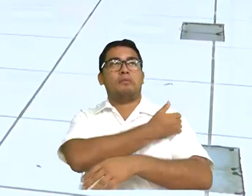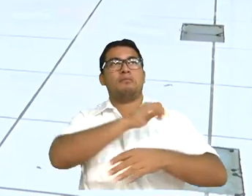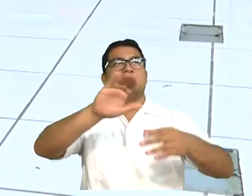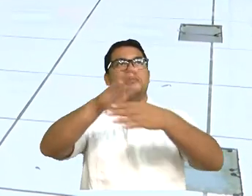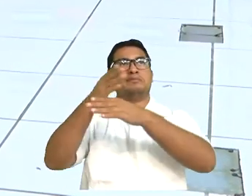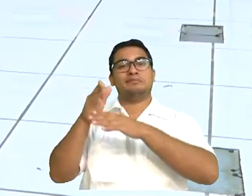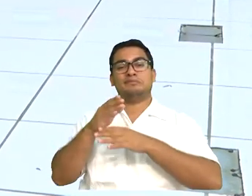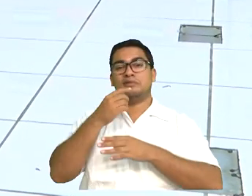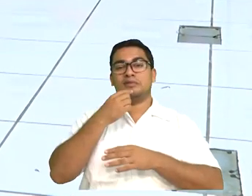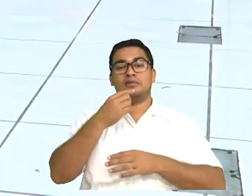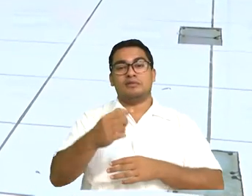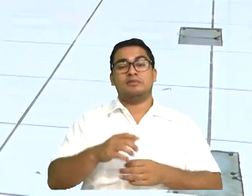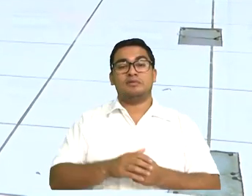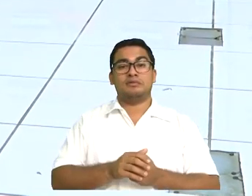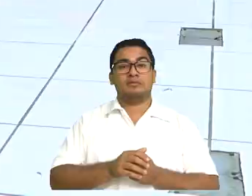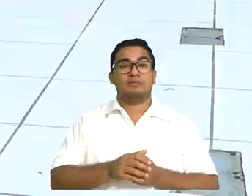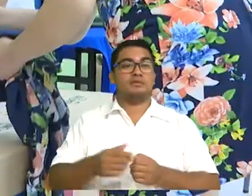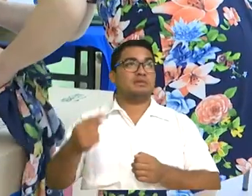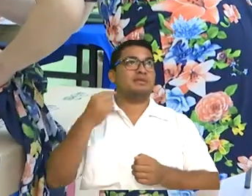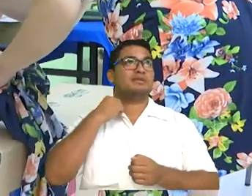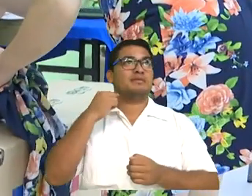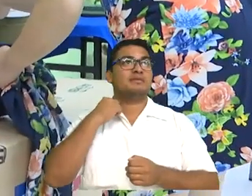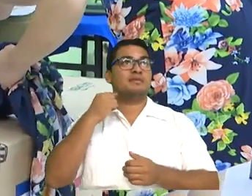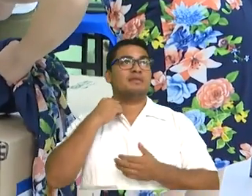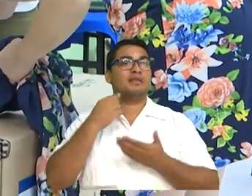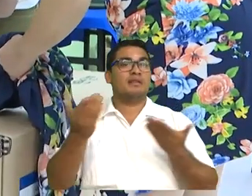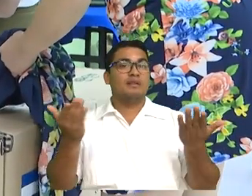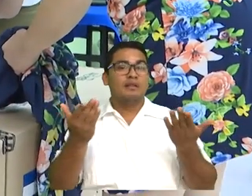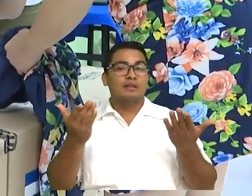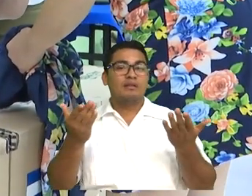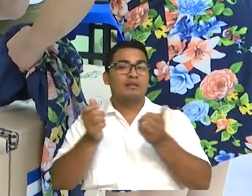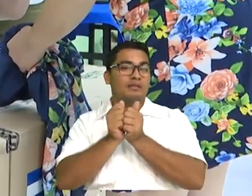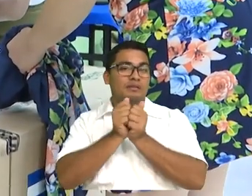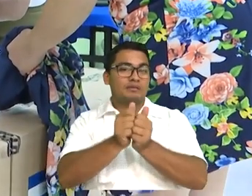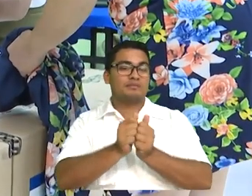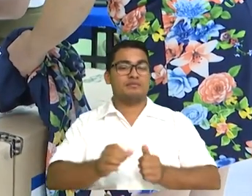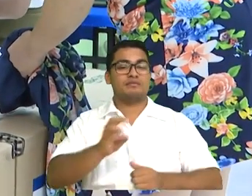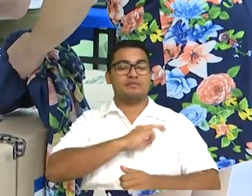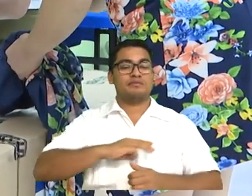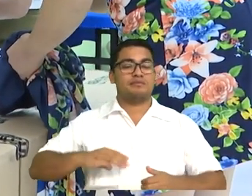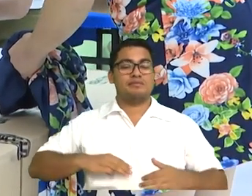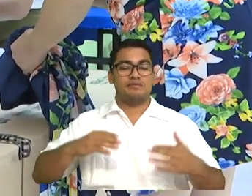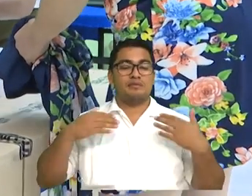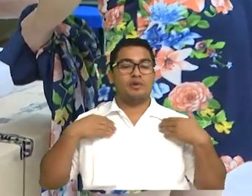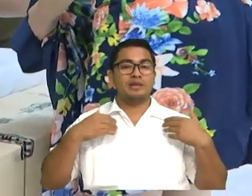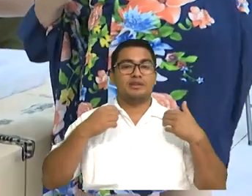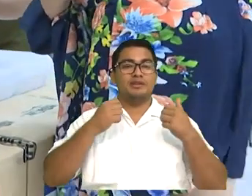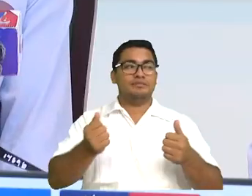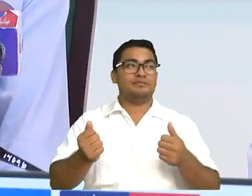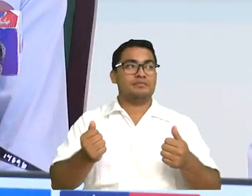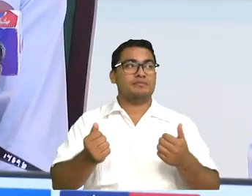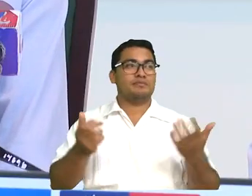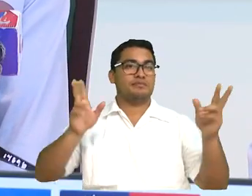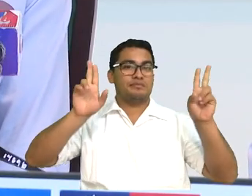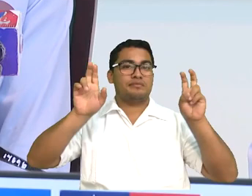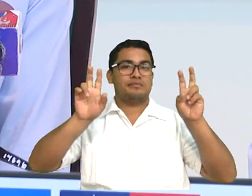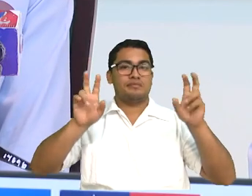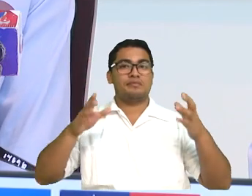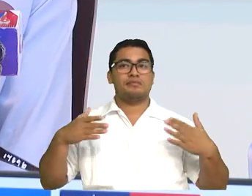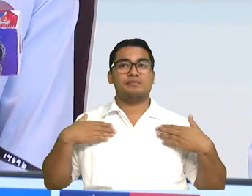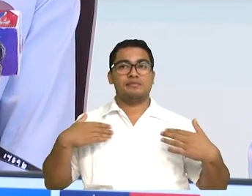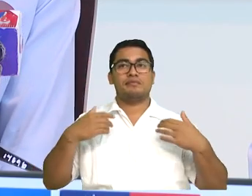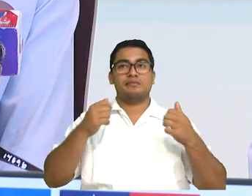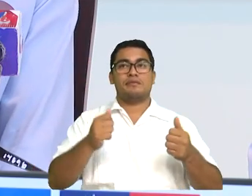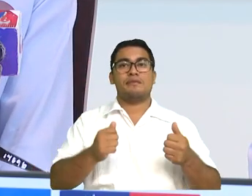salud. Siempre estamos acompañando a MINSA para promover el tema de la salud.